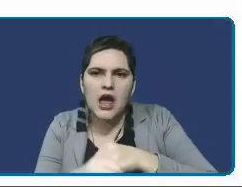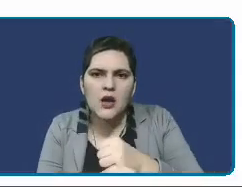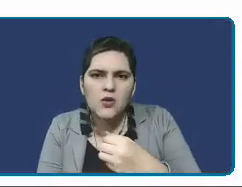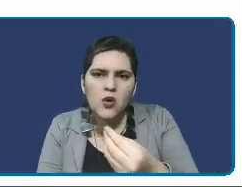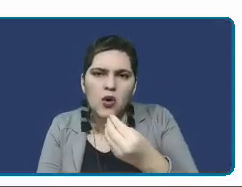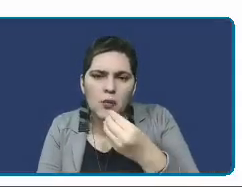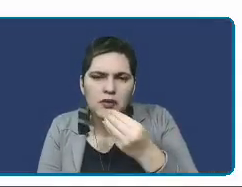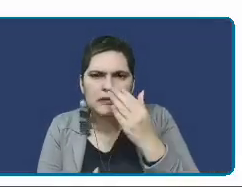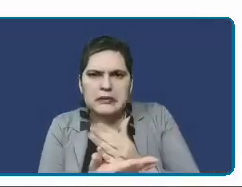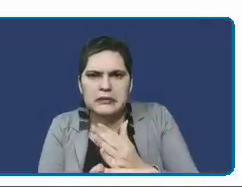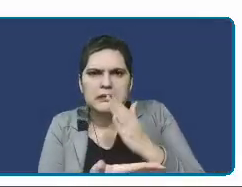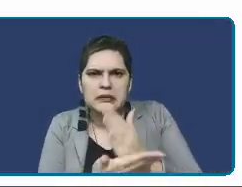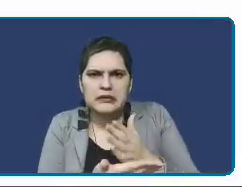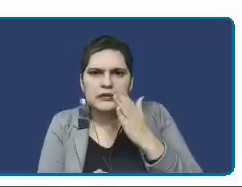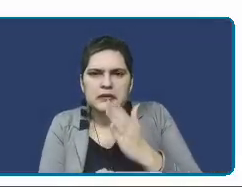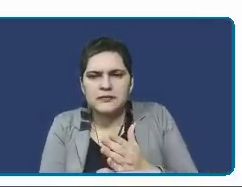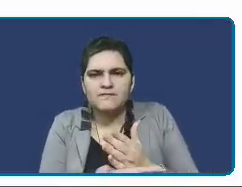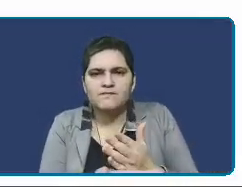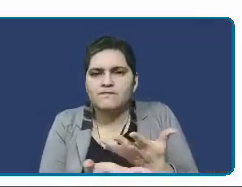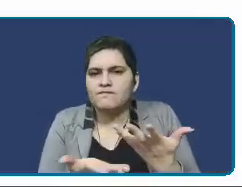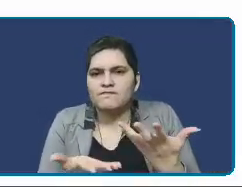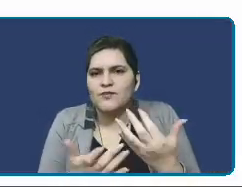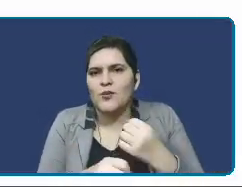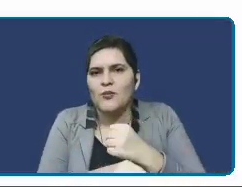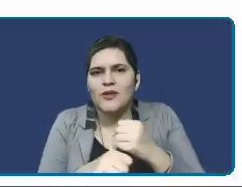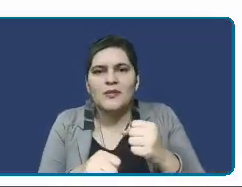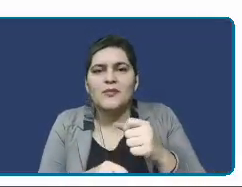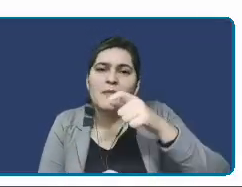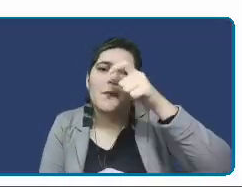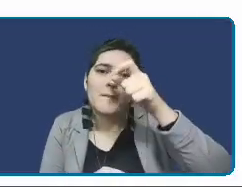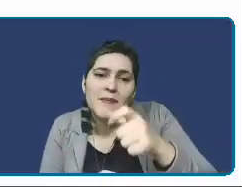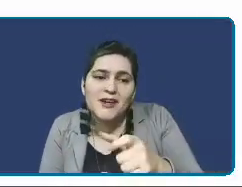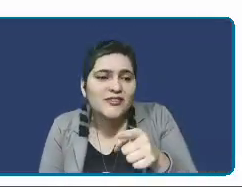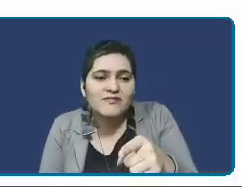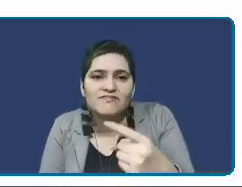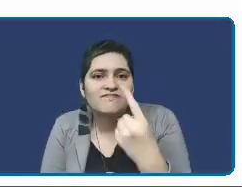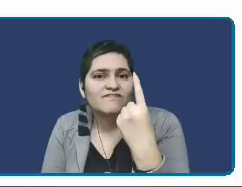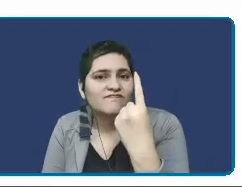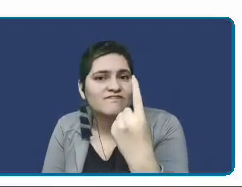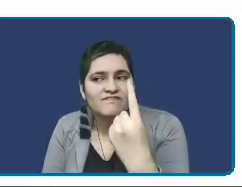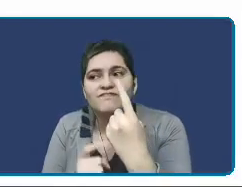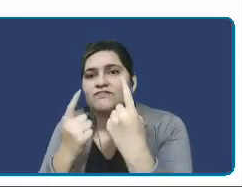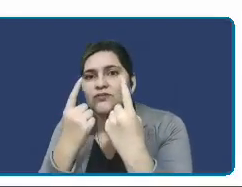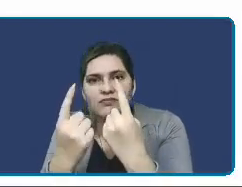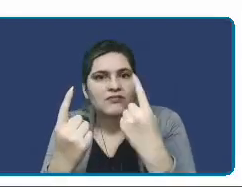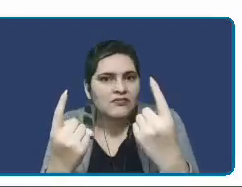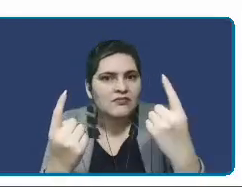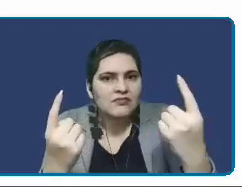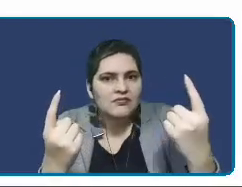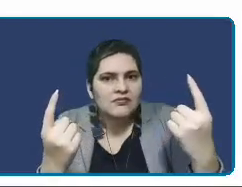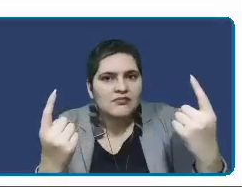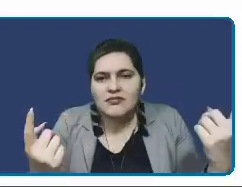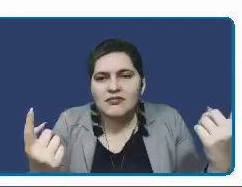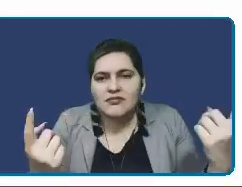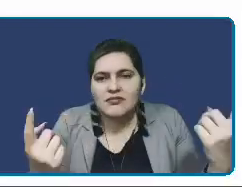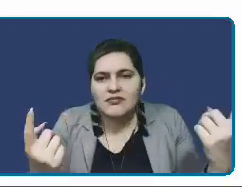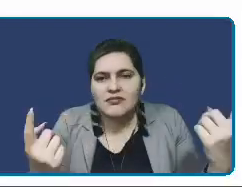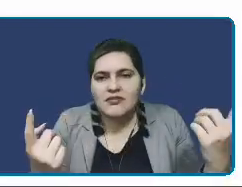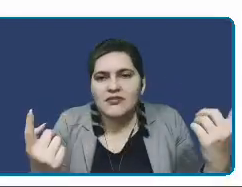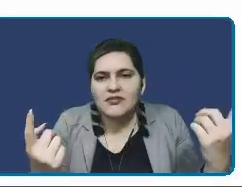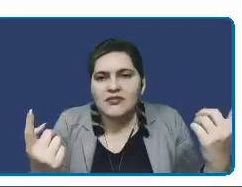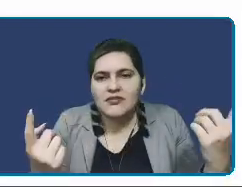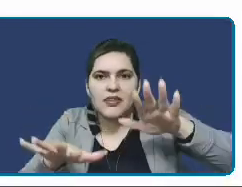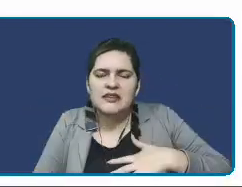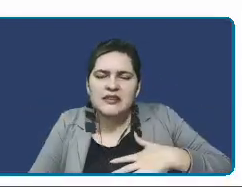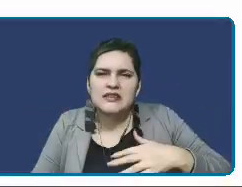o tan estricta, porque cada uno es individual. Y como tenga esta variabilidad de síntomas, va a ser bien personal.